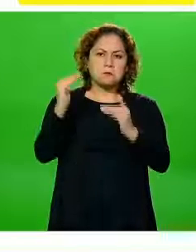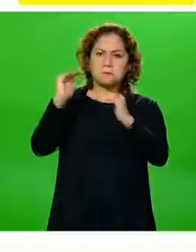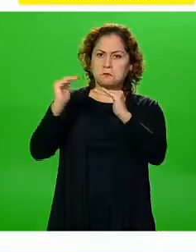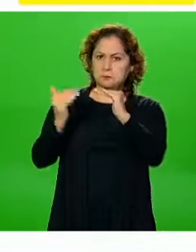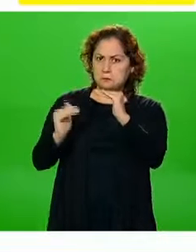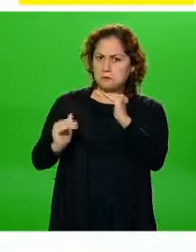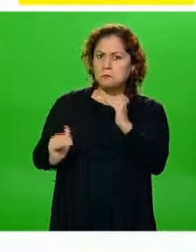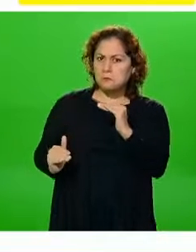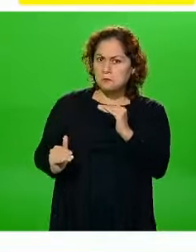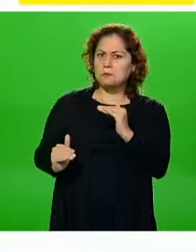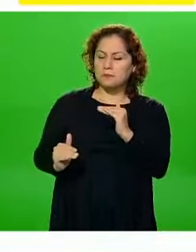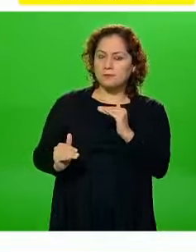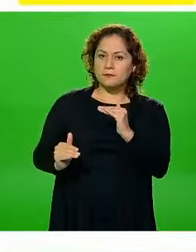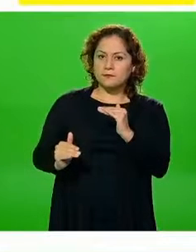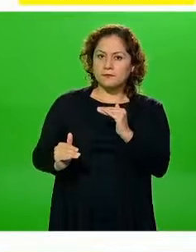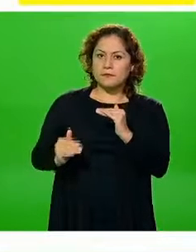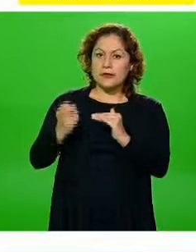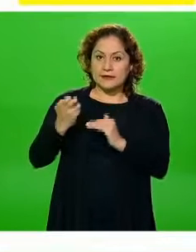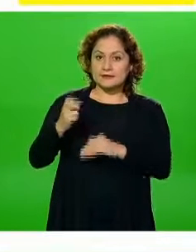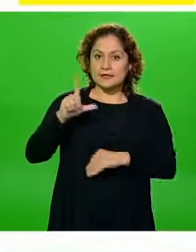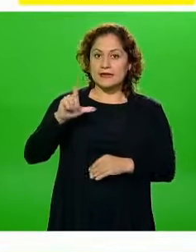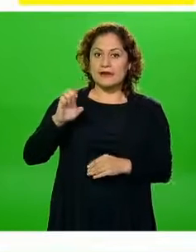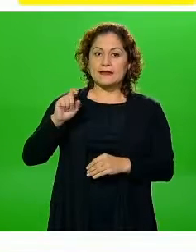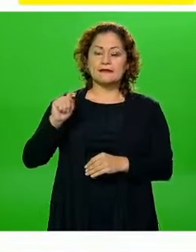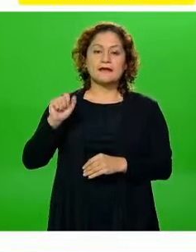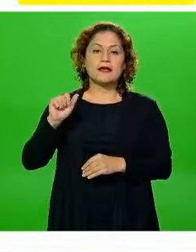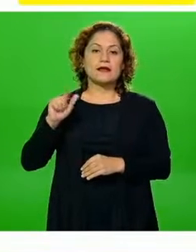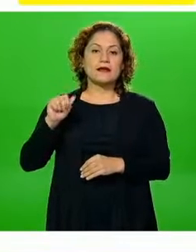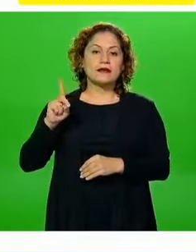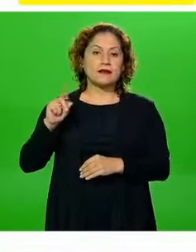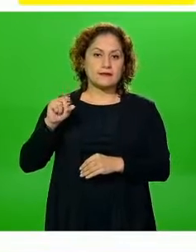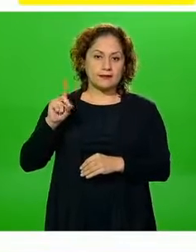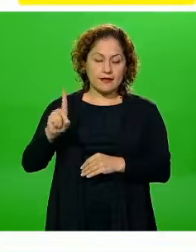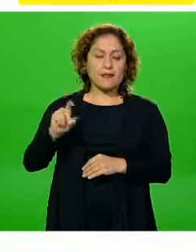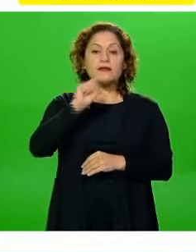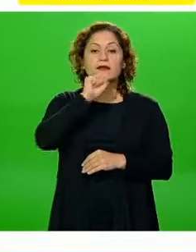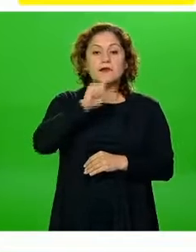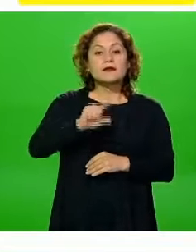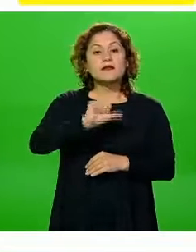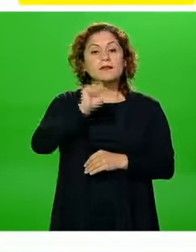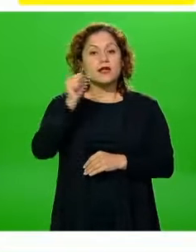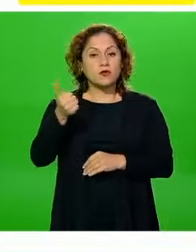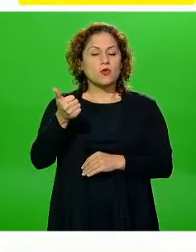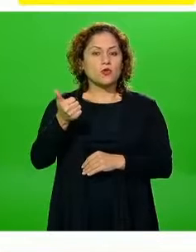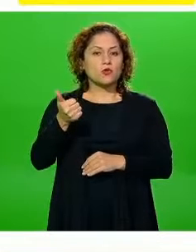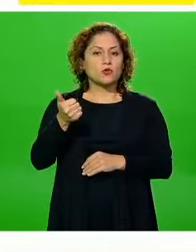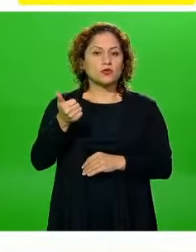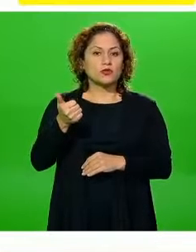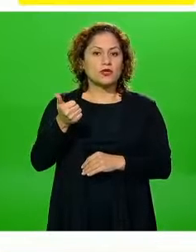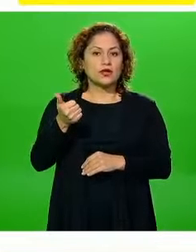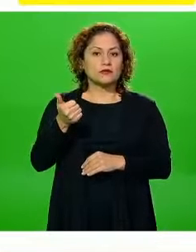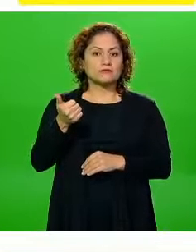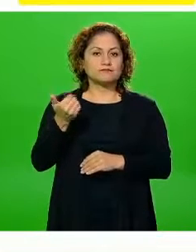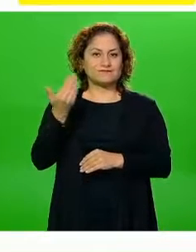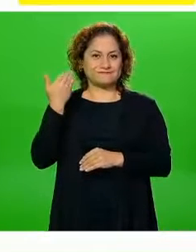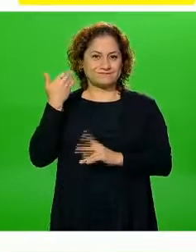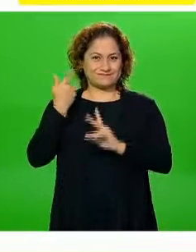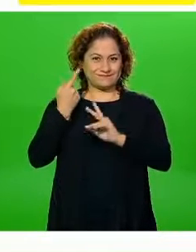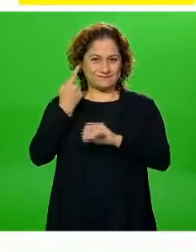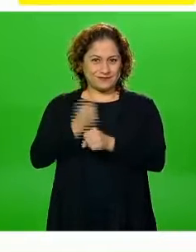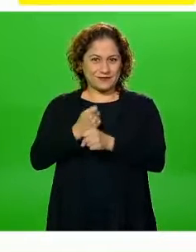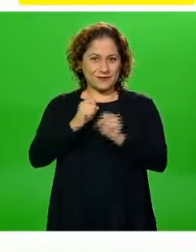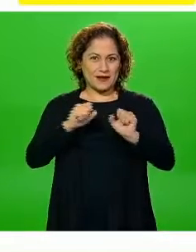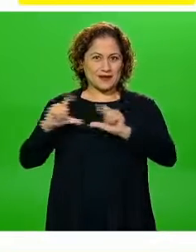línea o en esta gráfica de la letalidad y también en la curva epidémica que presentamos a un inicio